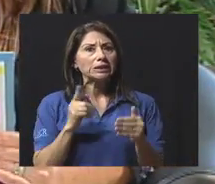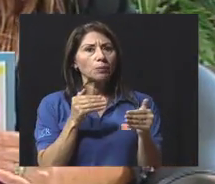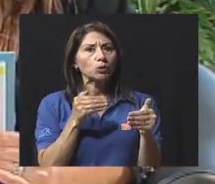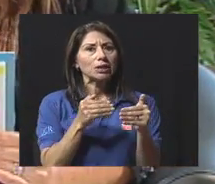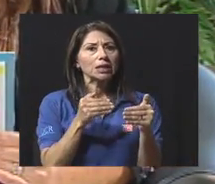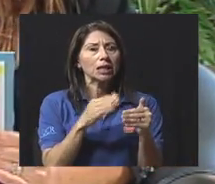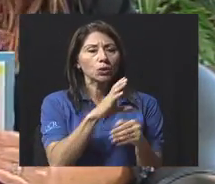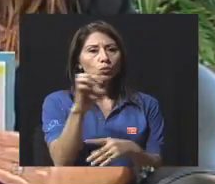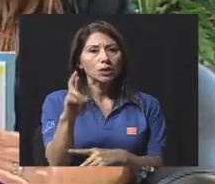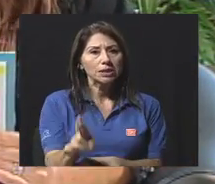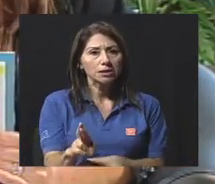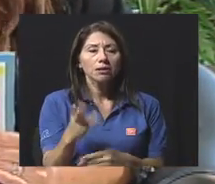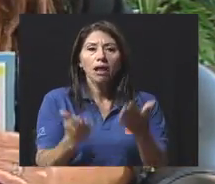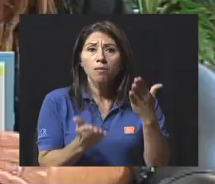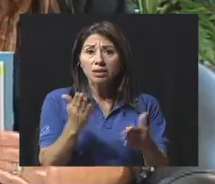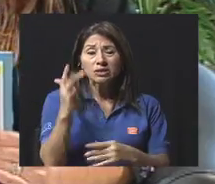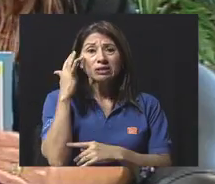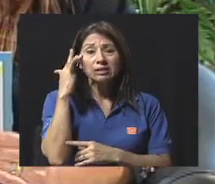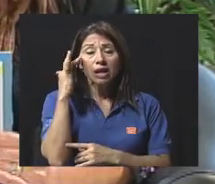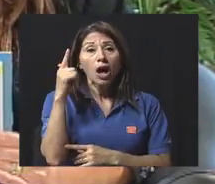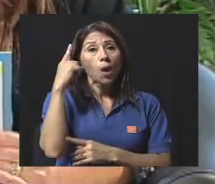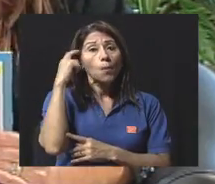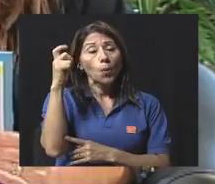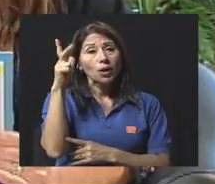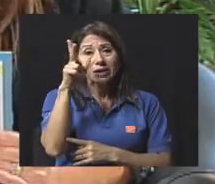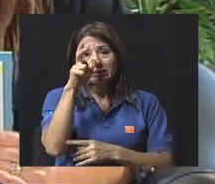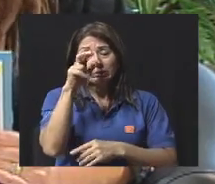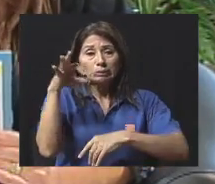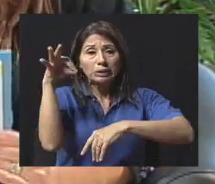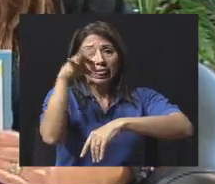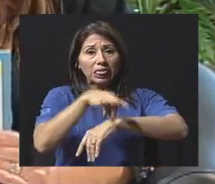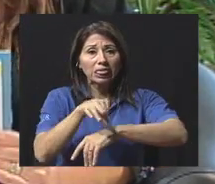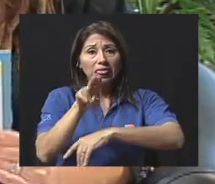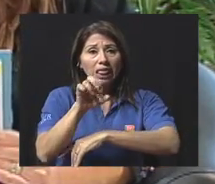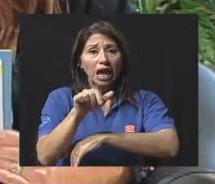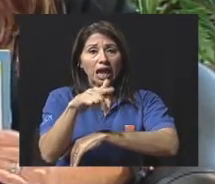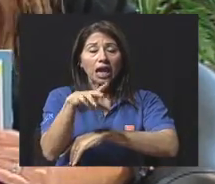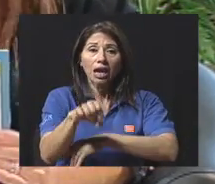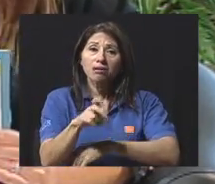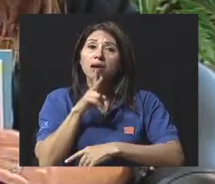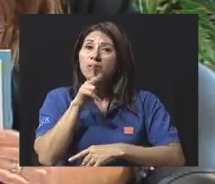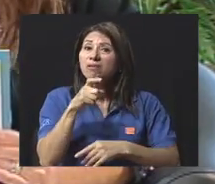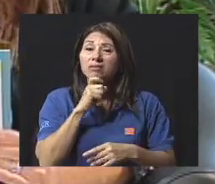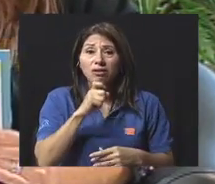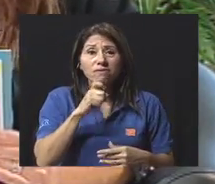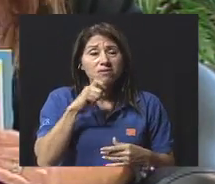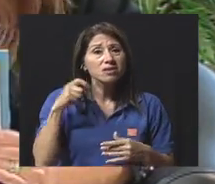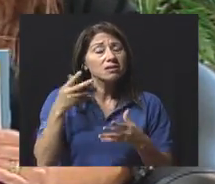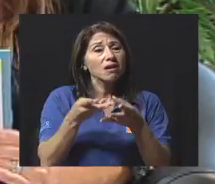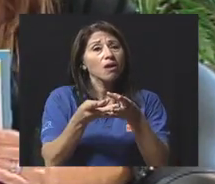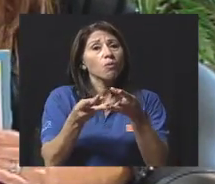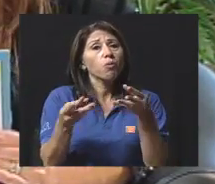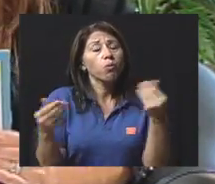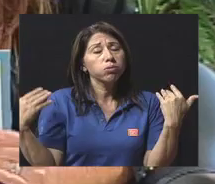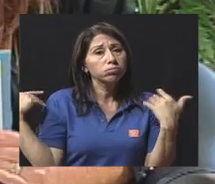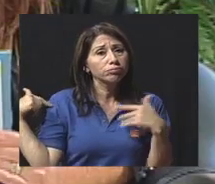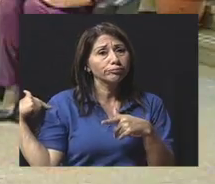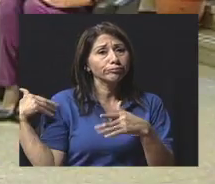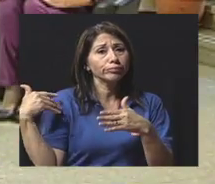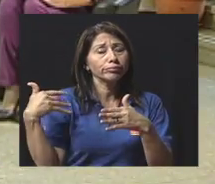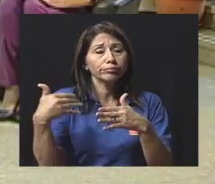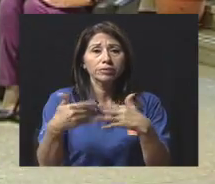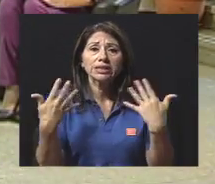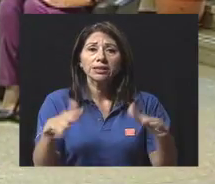tal vez una de las preocupaciones porque el dengue nos ha realmente dificultado la tarea verdad en lo largo de estos últimos años y meses es